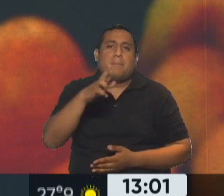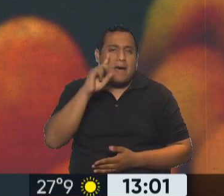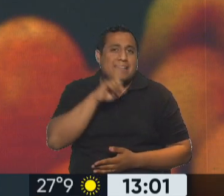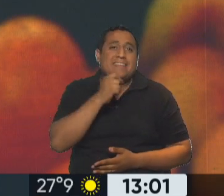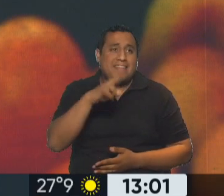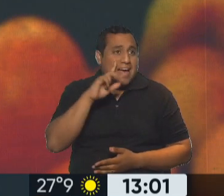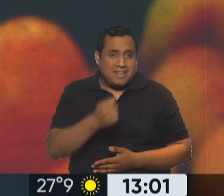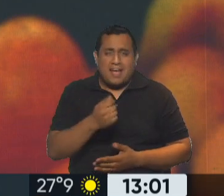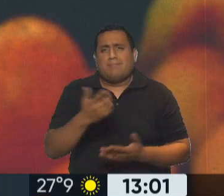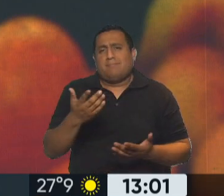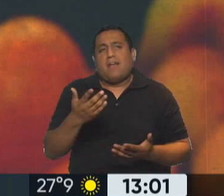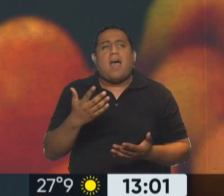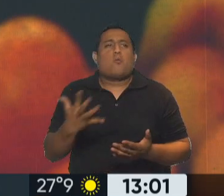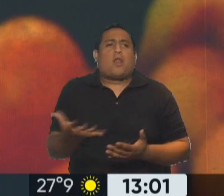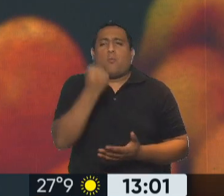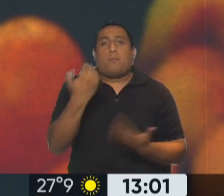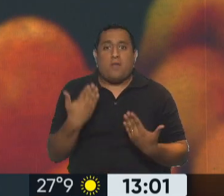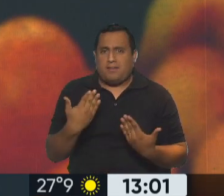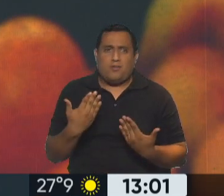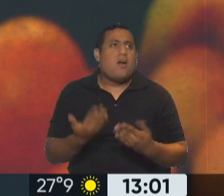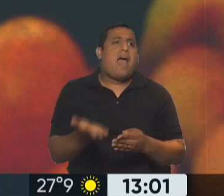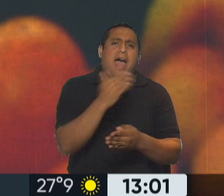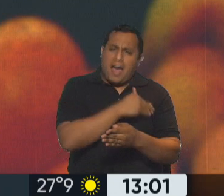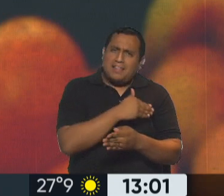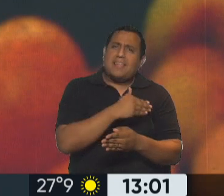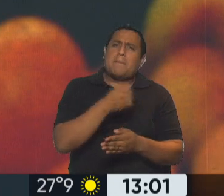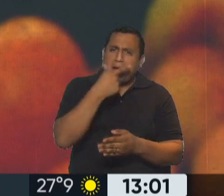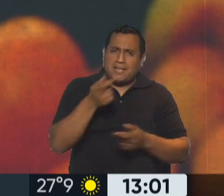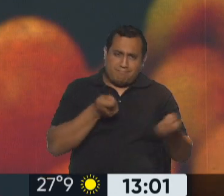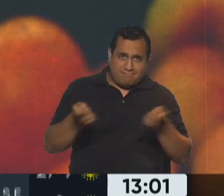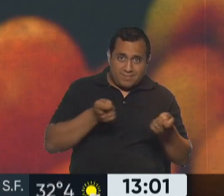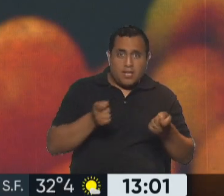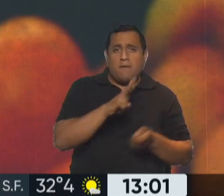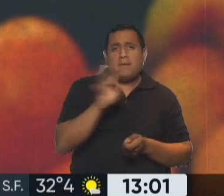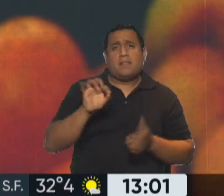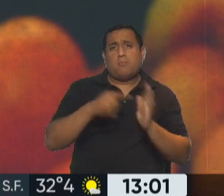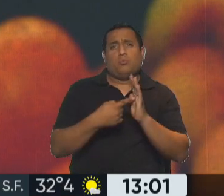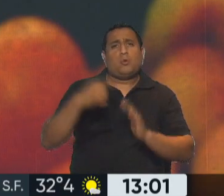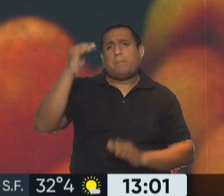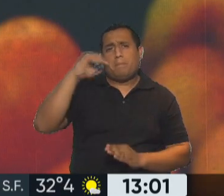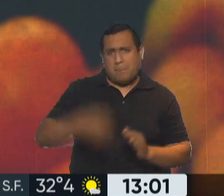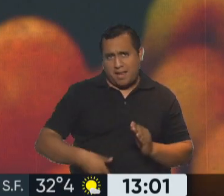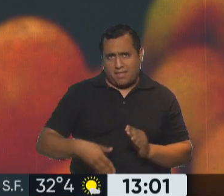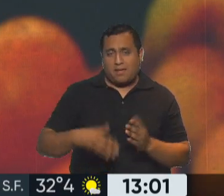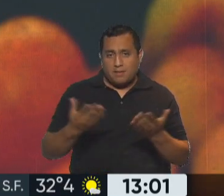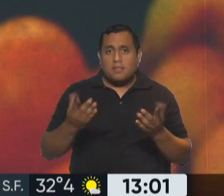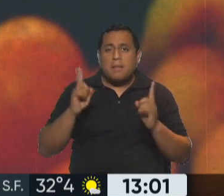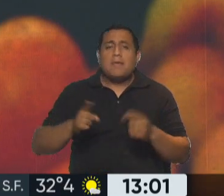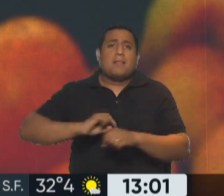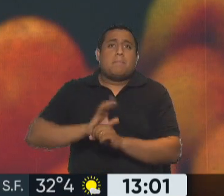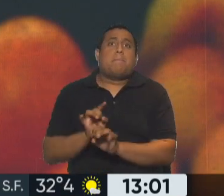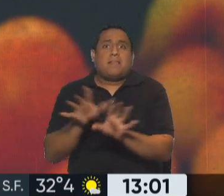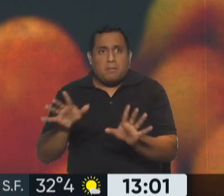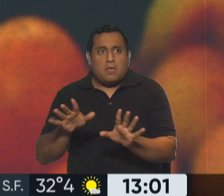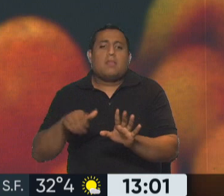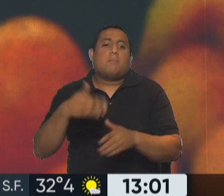durante el gobierno de Macri, esos 20 puntos de retroceso de salario real. Estoy hablando de la pandemia y estoy hablando desde ya de este 2022